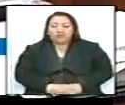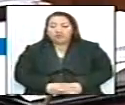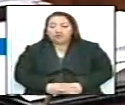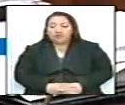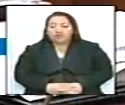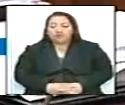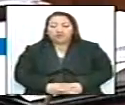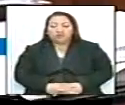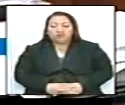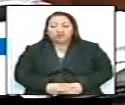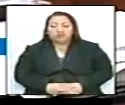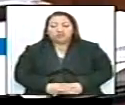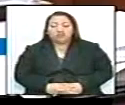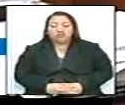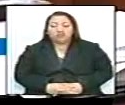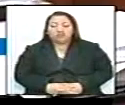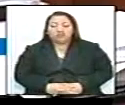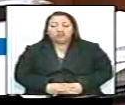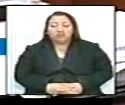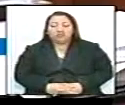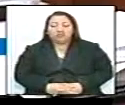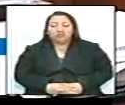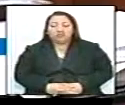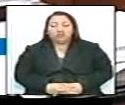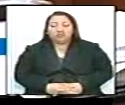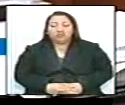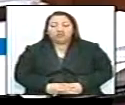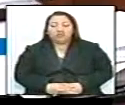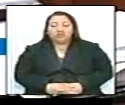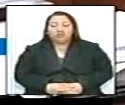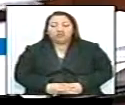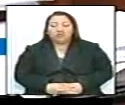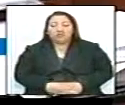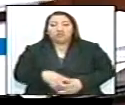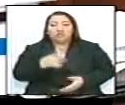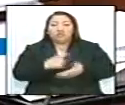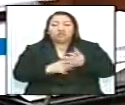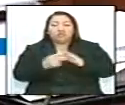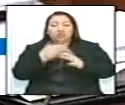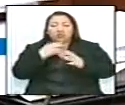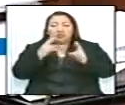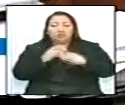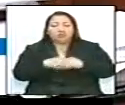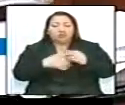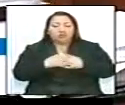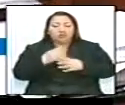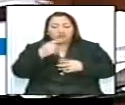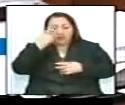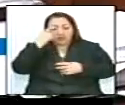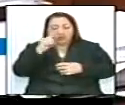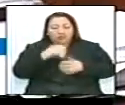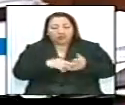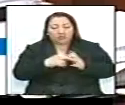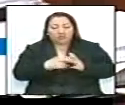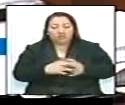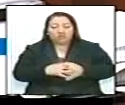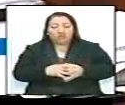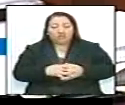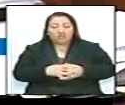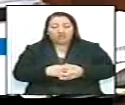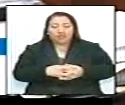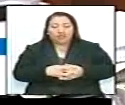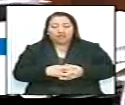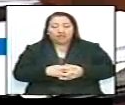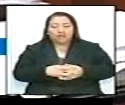esto de estar dando dádivas, pretendiendo comprar el voto al pueblo. Eso ya se ha generalizado, usted sabe que